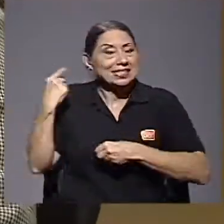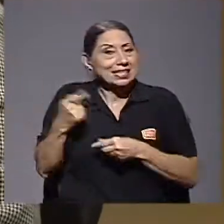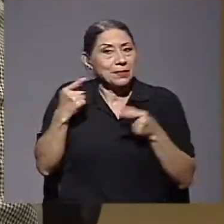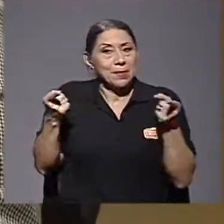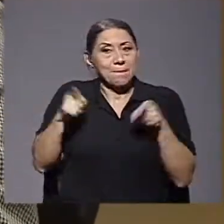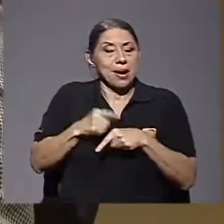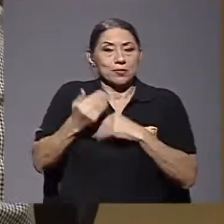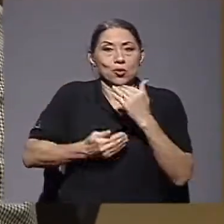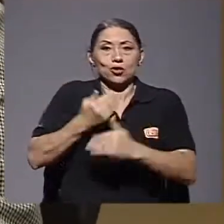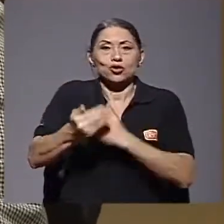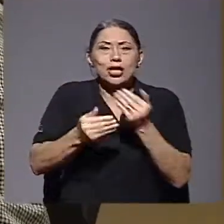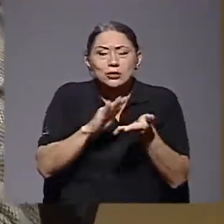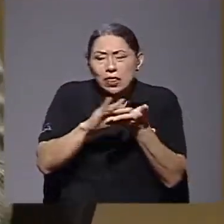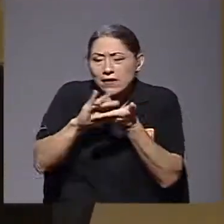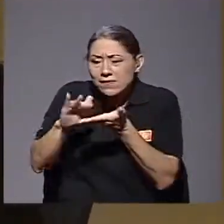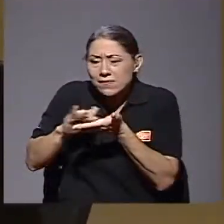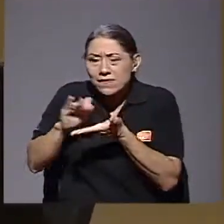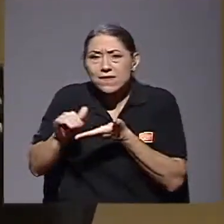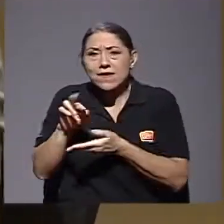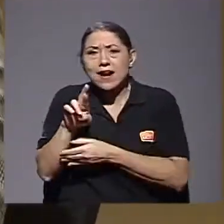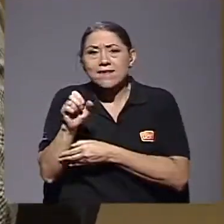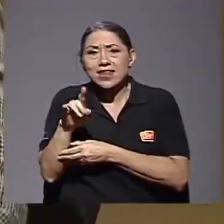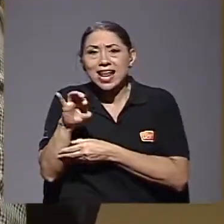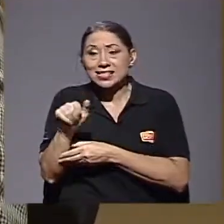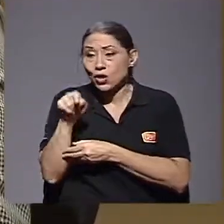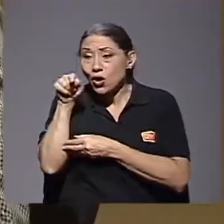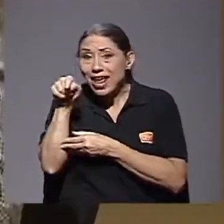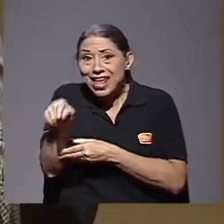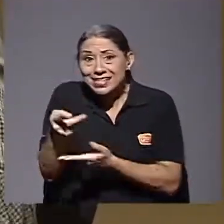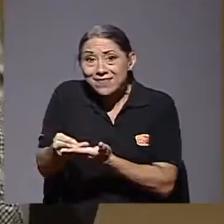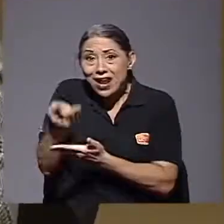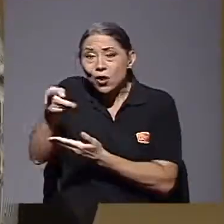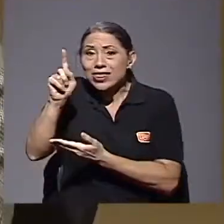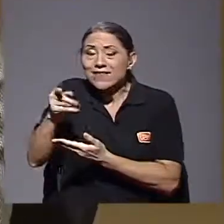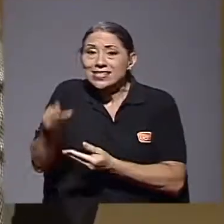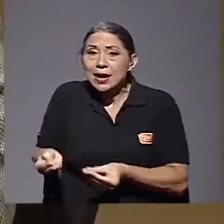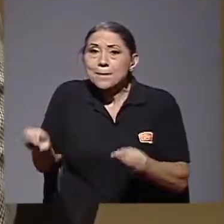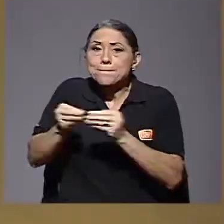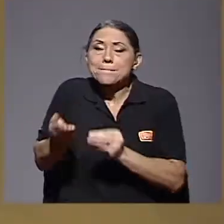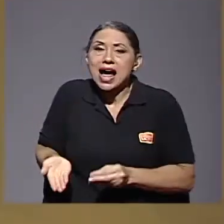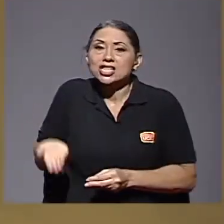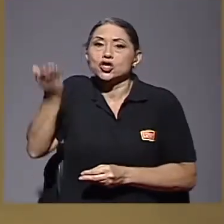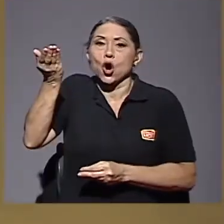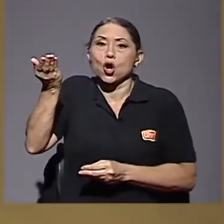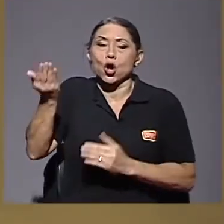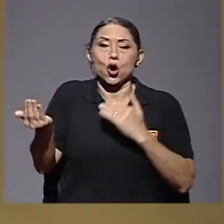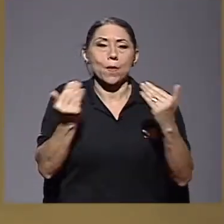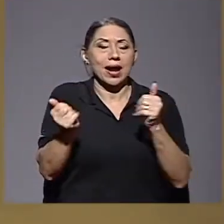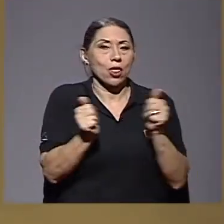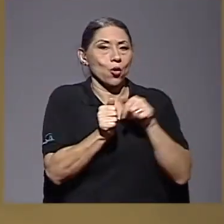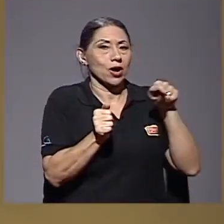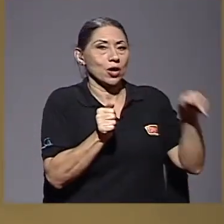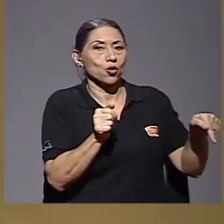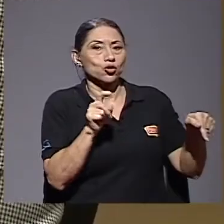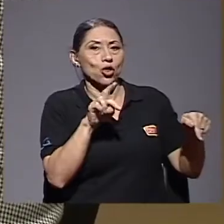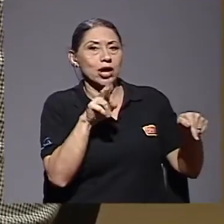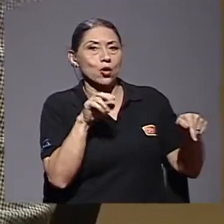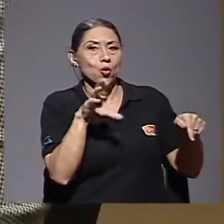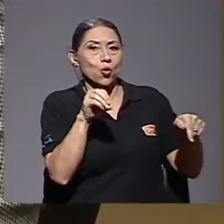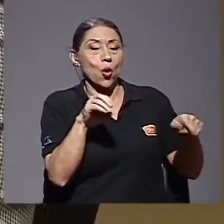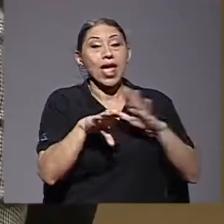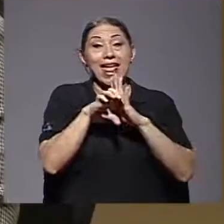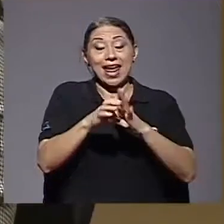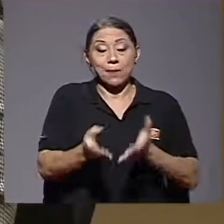refinación, sea mayor que el costo de crudo. De un barril de petróleo, entonces